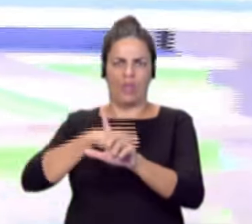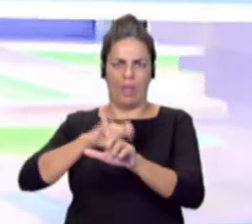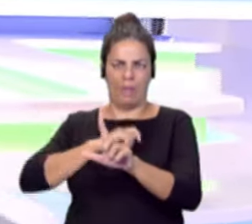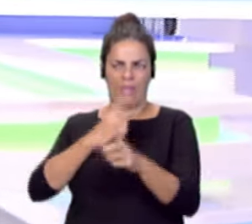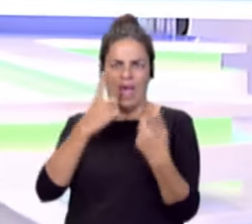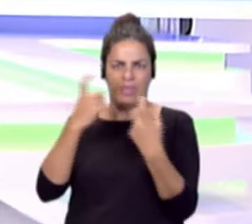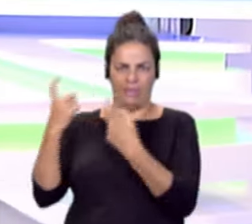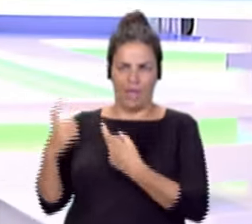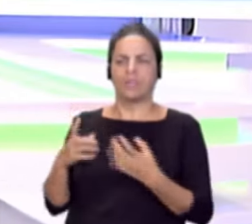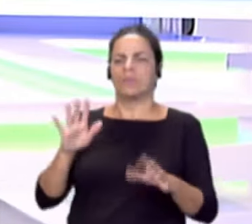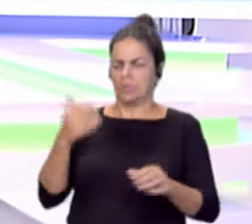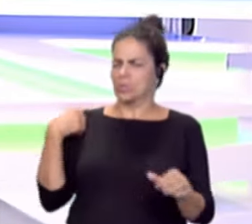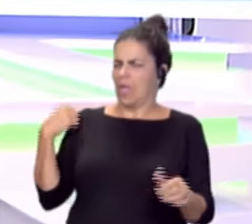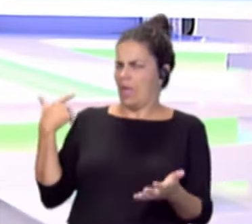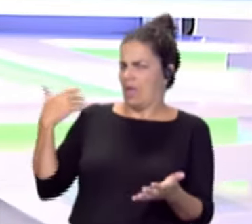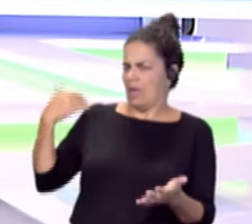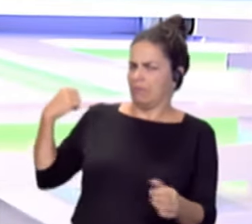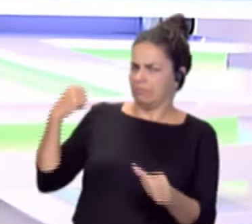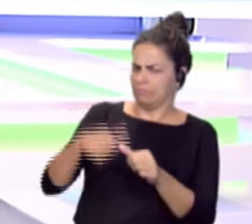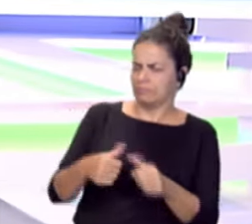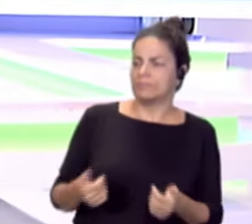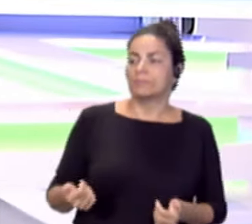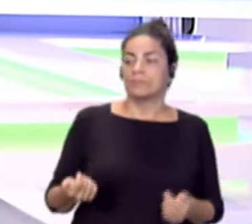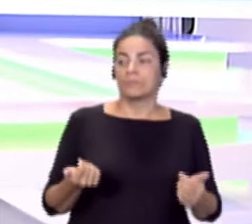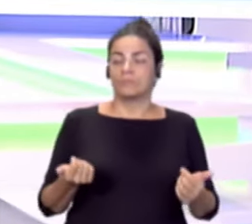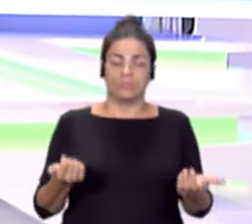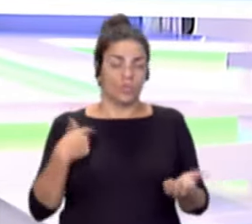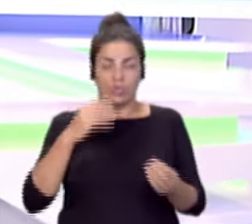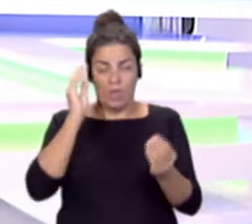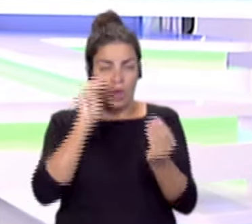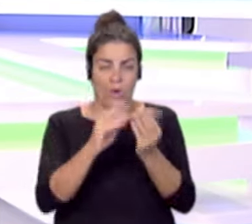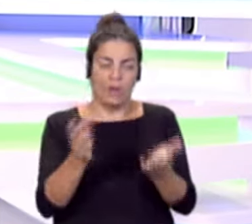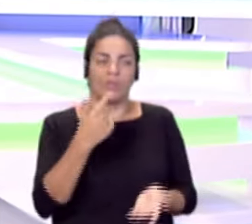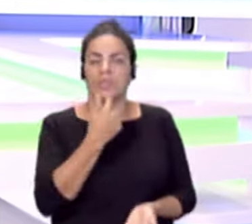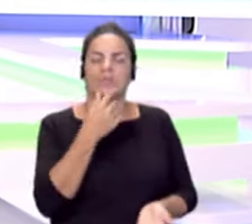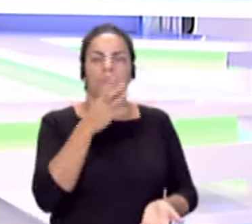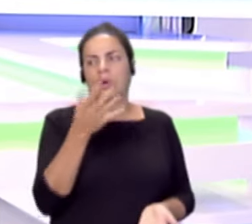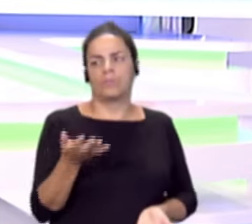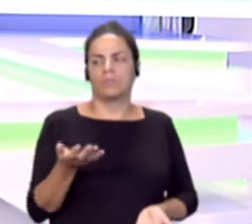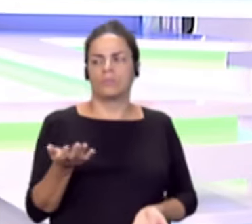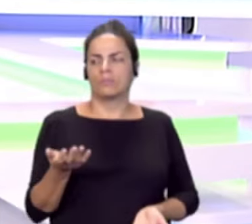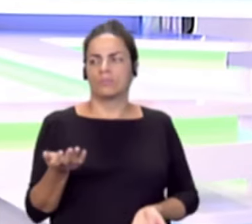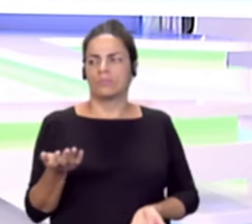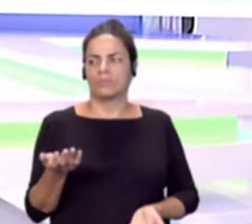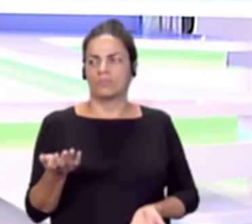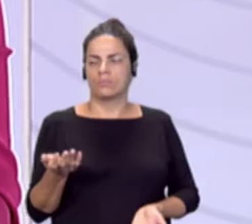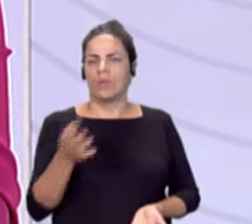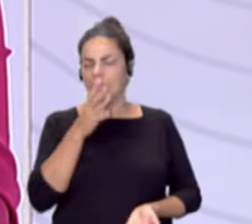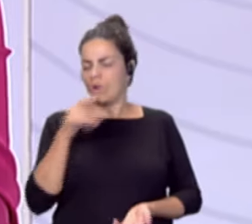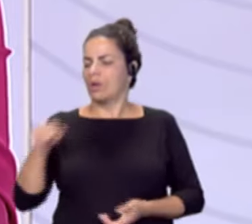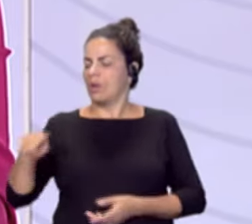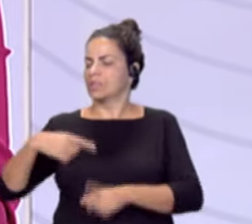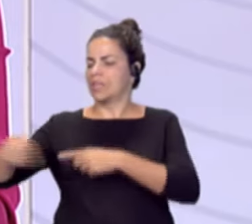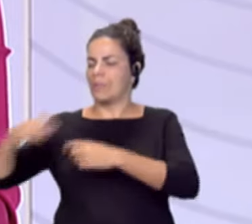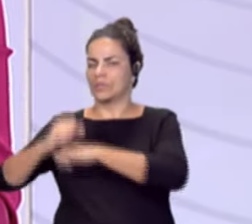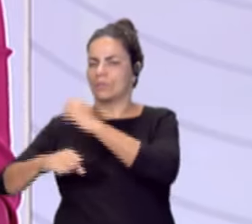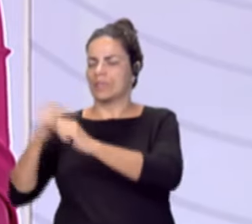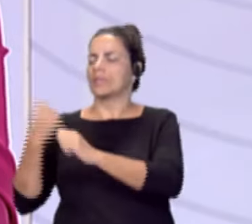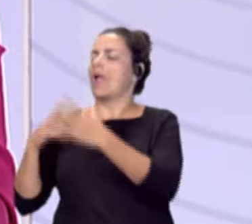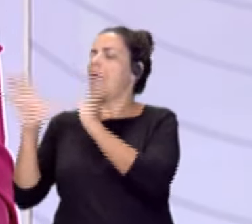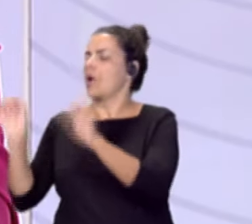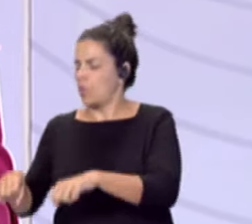bueno, esto ya viene de atrás. Yo estoy de acuerdo con lo que él dice, o sea, no se entiende muy bien por qué a los de carga y no a los de viajeros, cuando los de